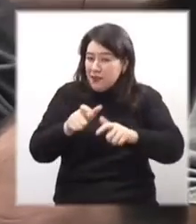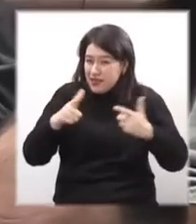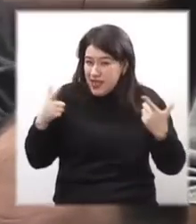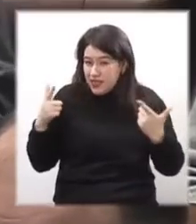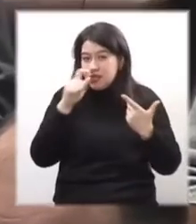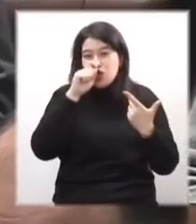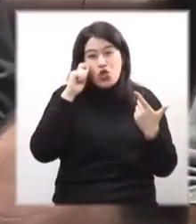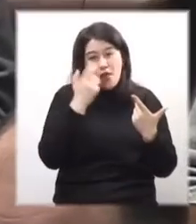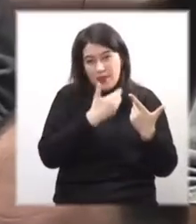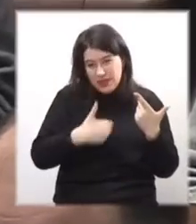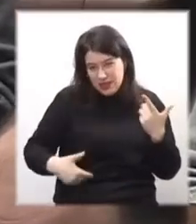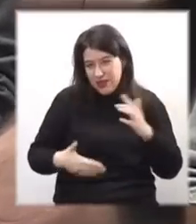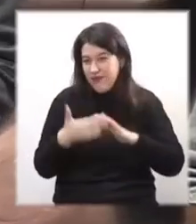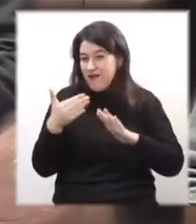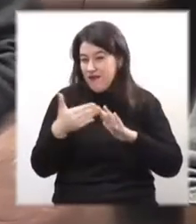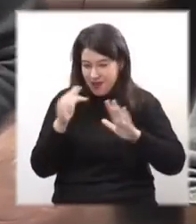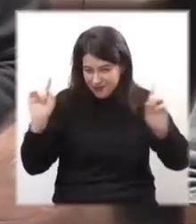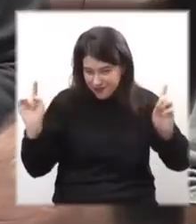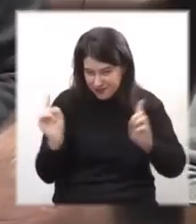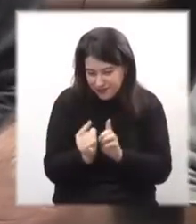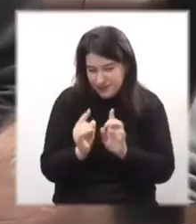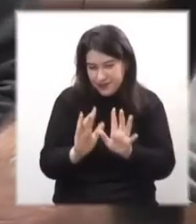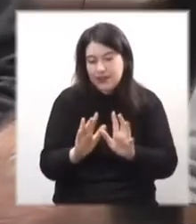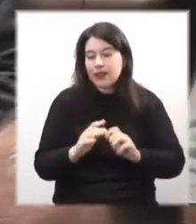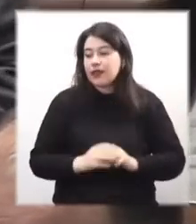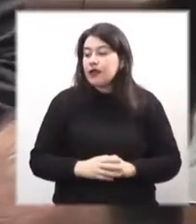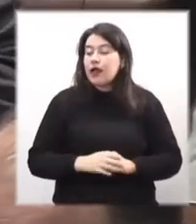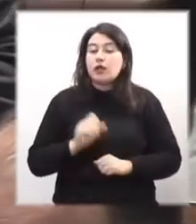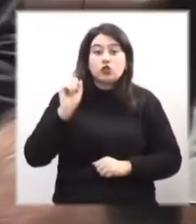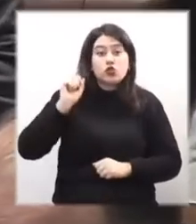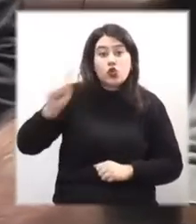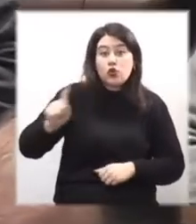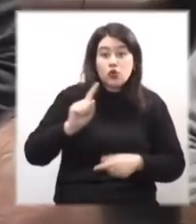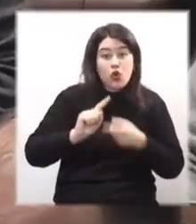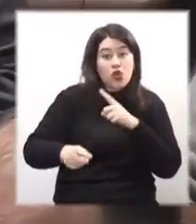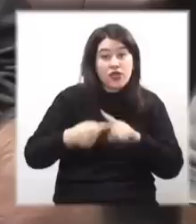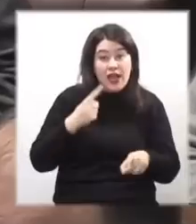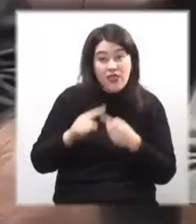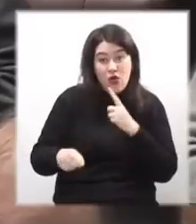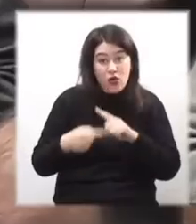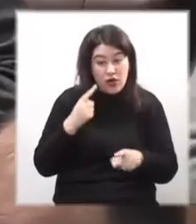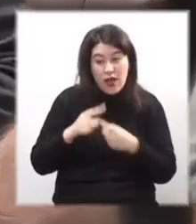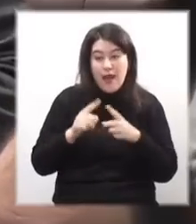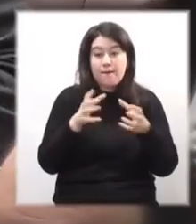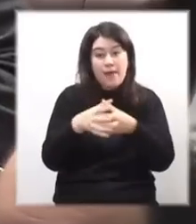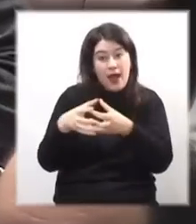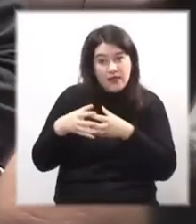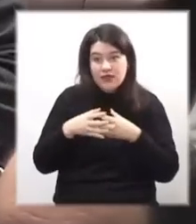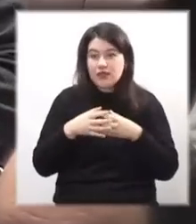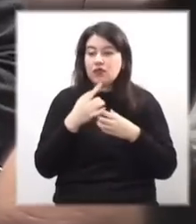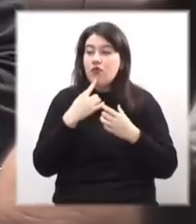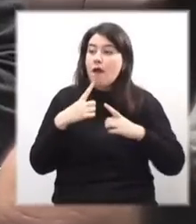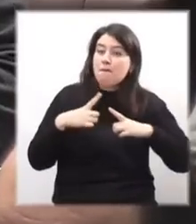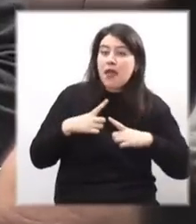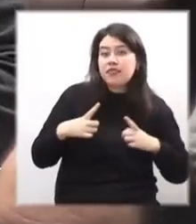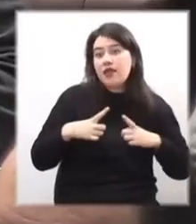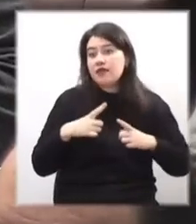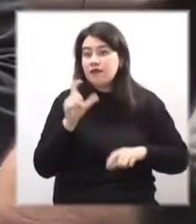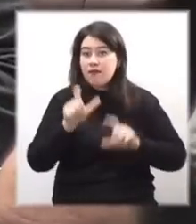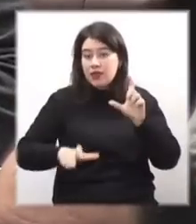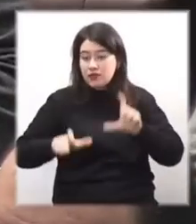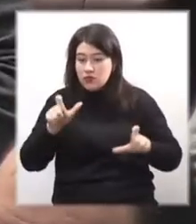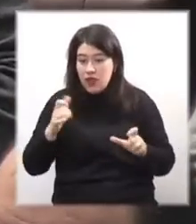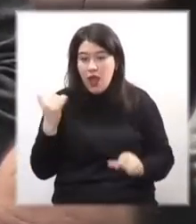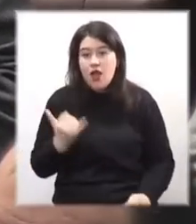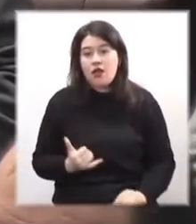presidente, y entro a redondear, es que desde el propio coordinador de la mesa interpartidaria se continúe generando expectativa en la